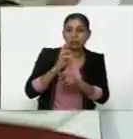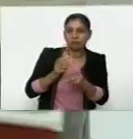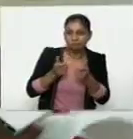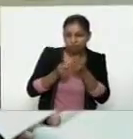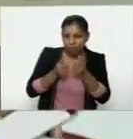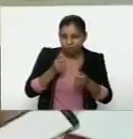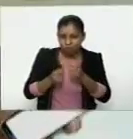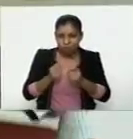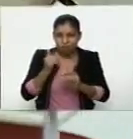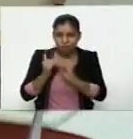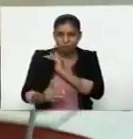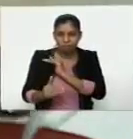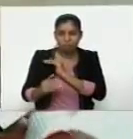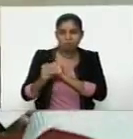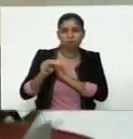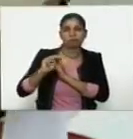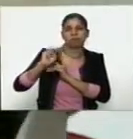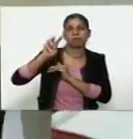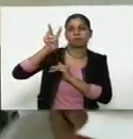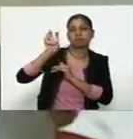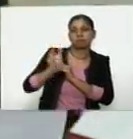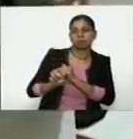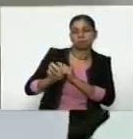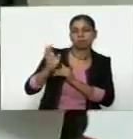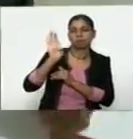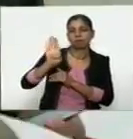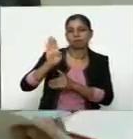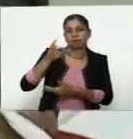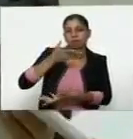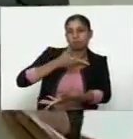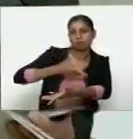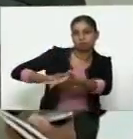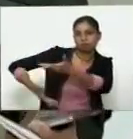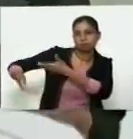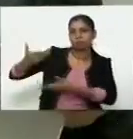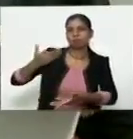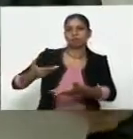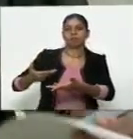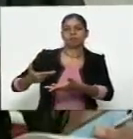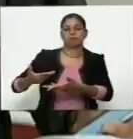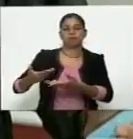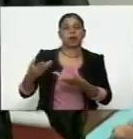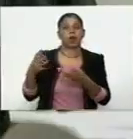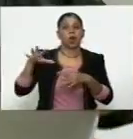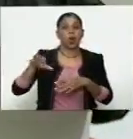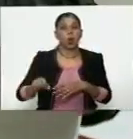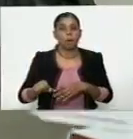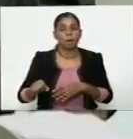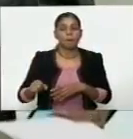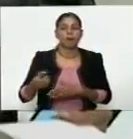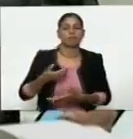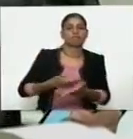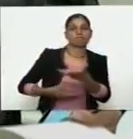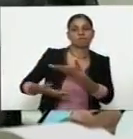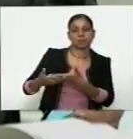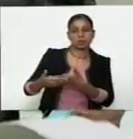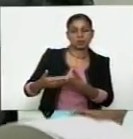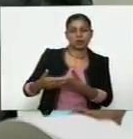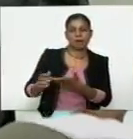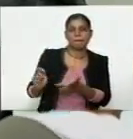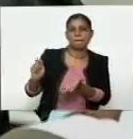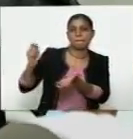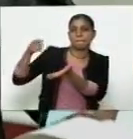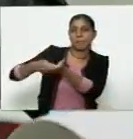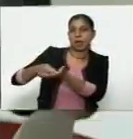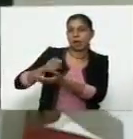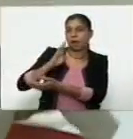lo del blockchain, para poder hacer un intercambio de valores, compra, y que yo no tenga que pagarle a la